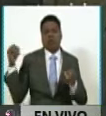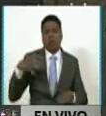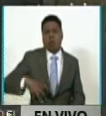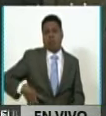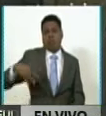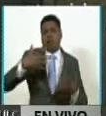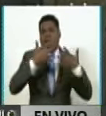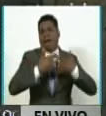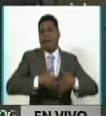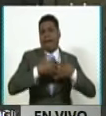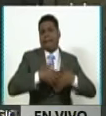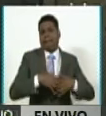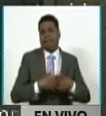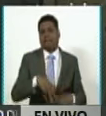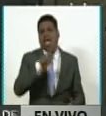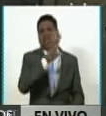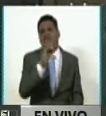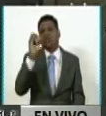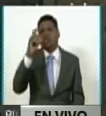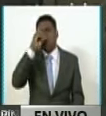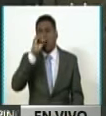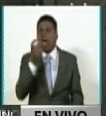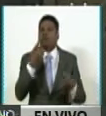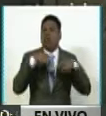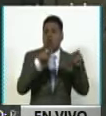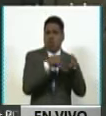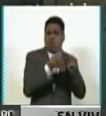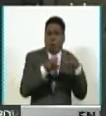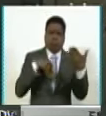de hace 200 años que siguen siendo las mismas